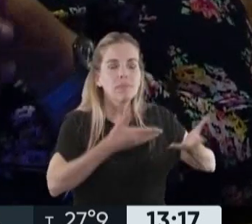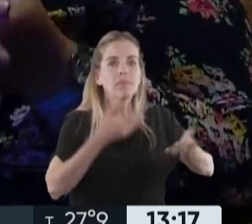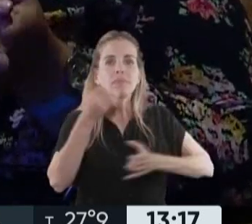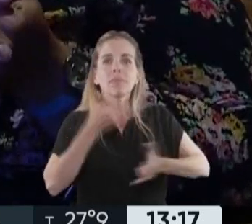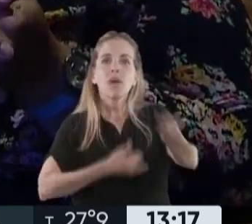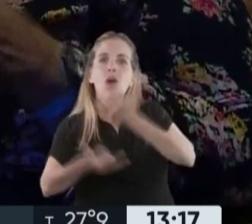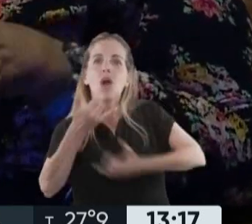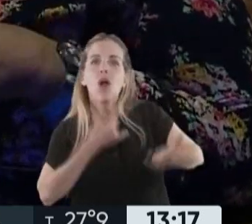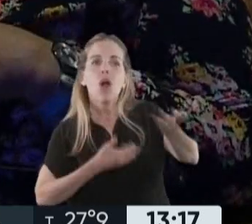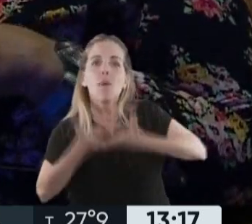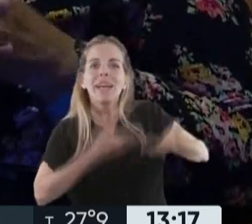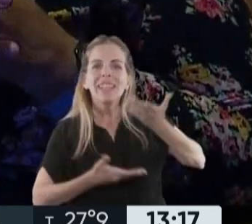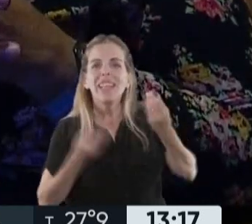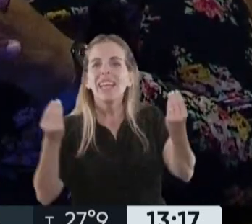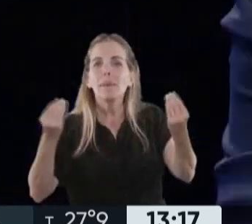conjunto dialogada?